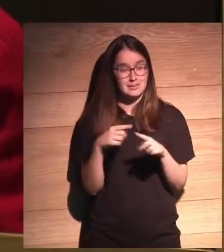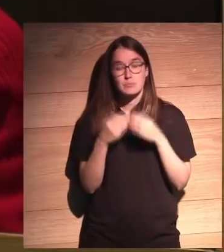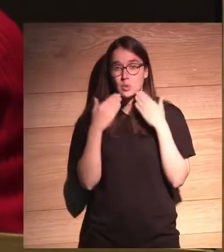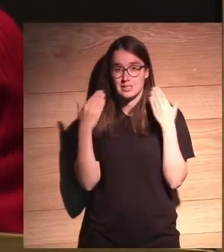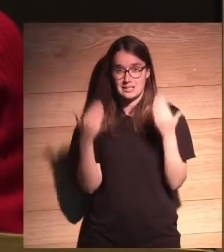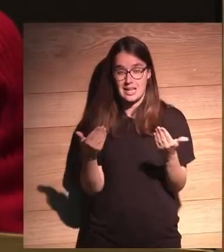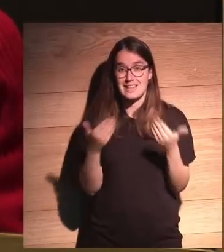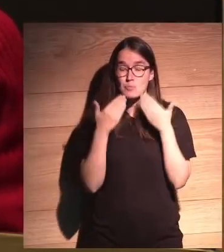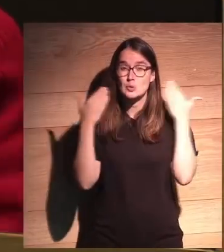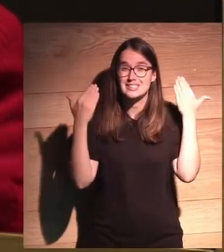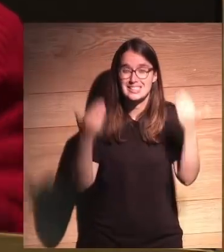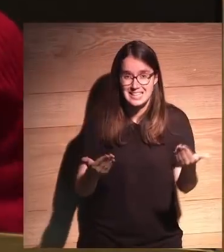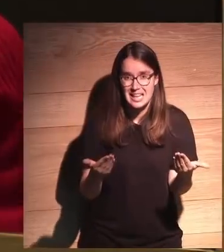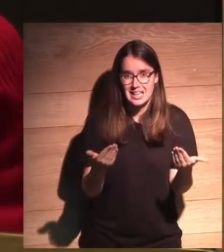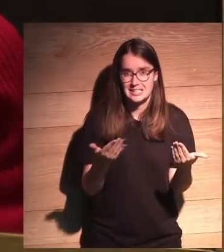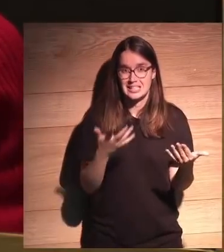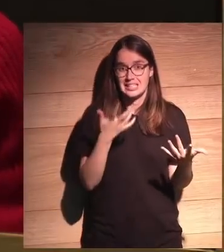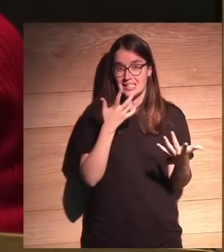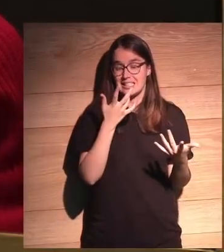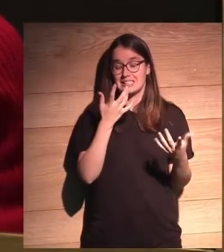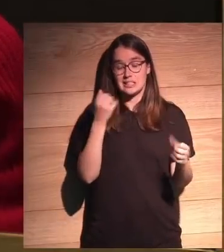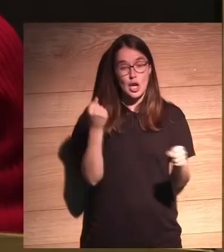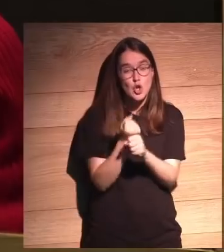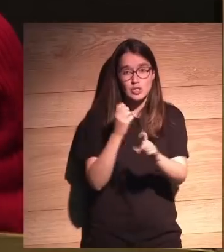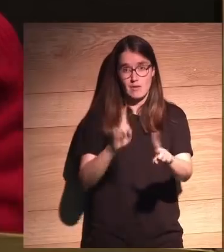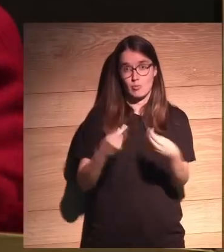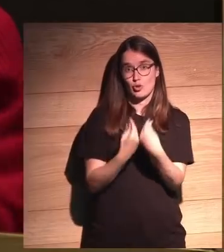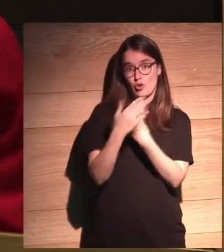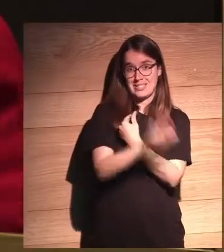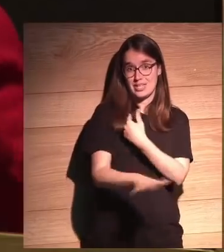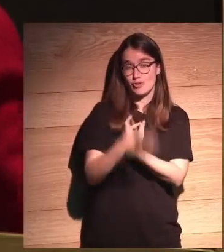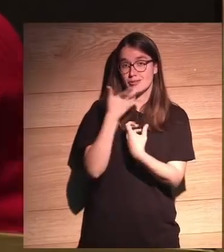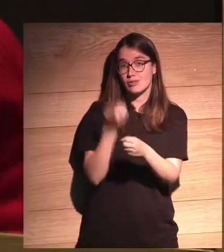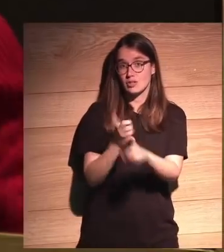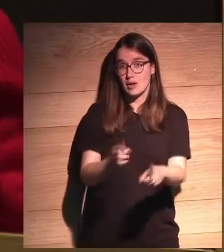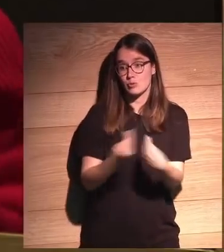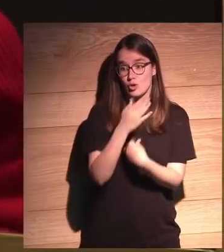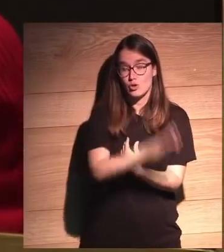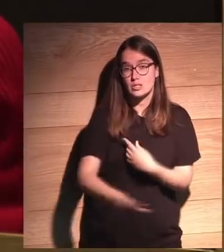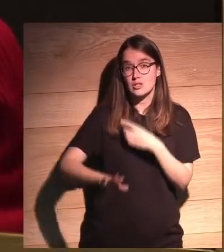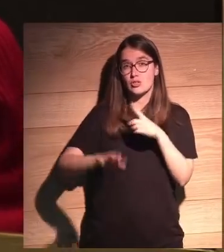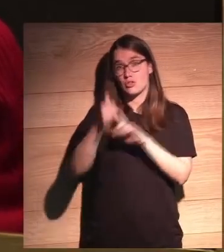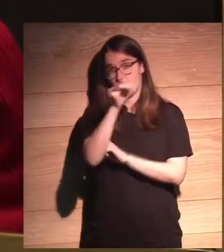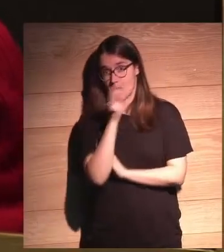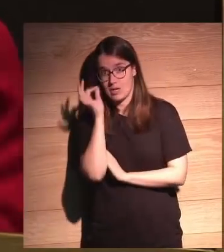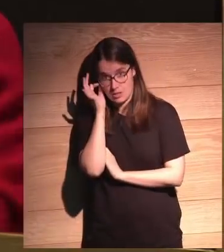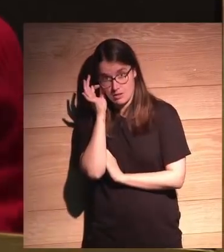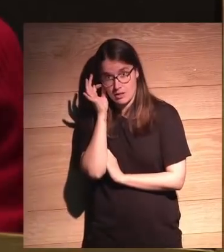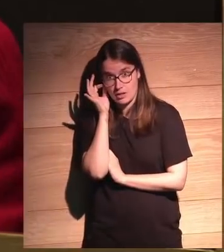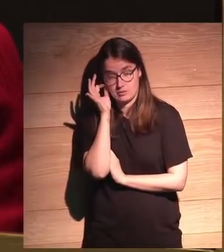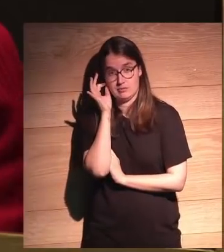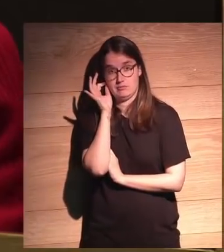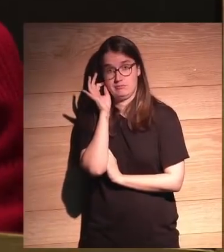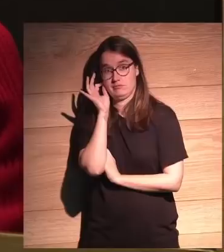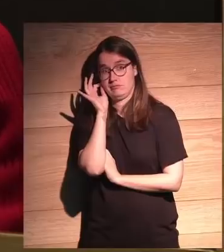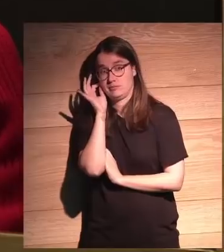las gracias, muchas gracias. Si no trabajamos con ellos, si no trabajamos con los niños y con las niñas,